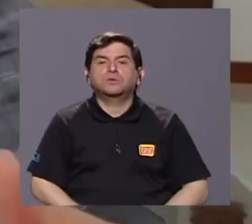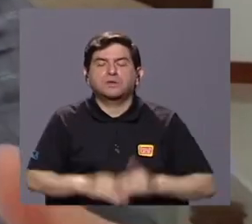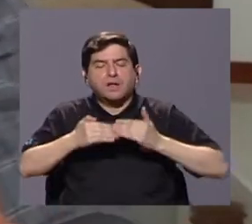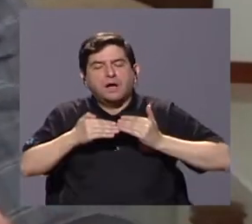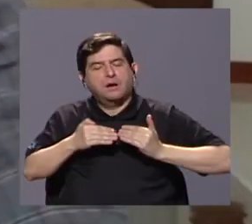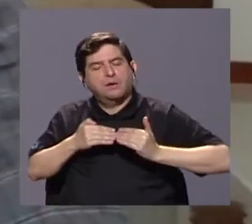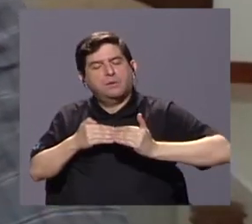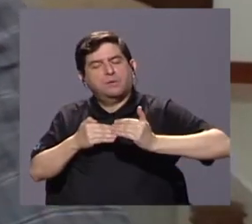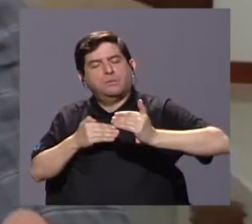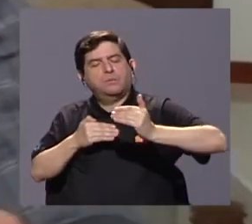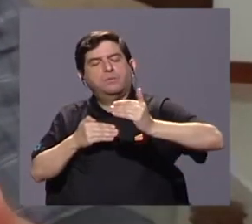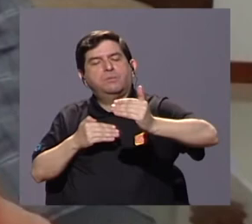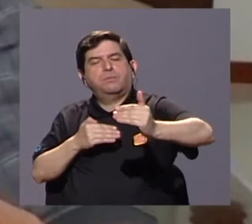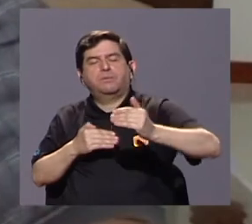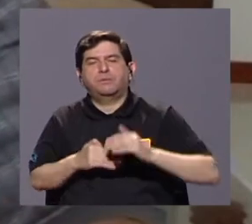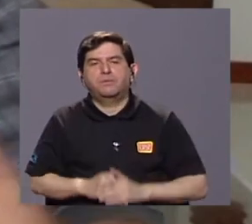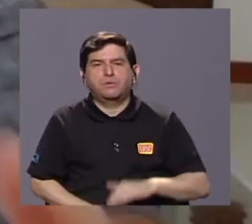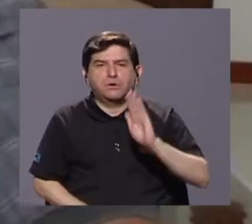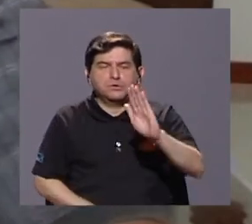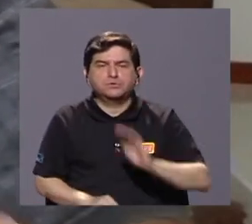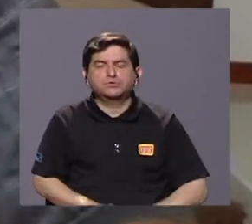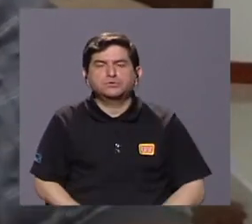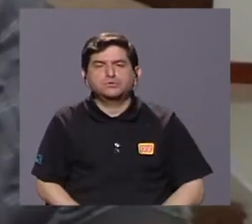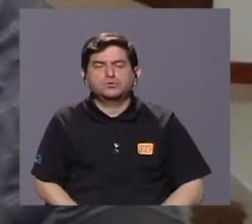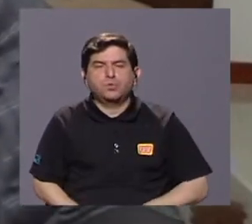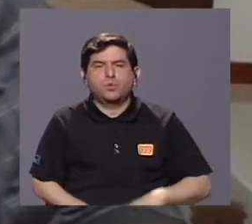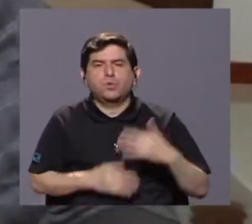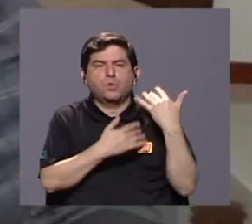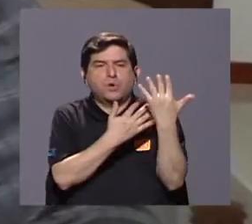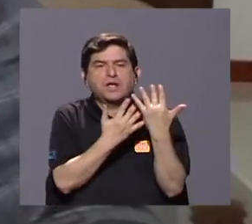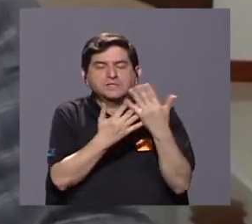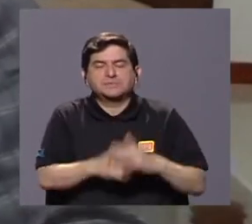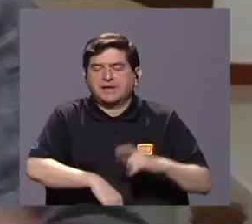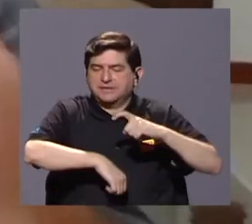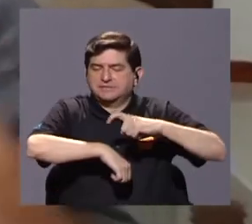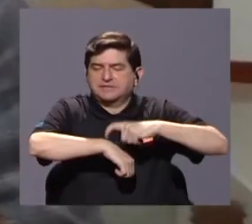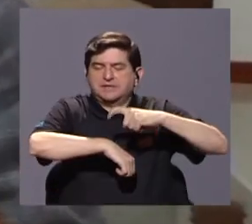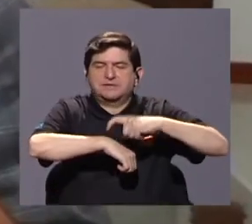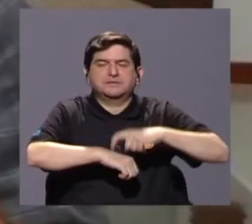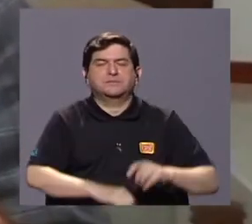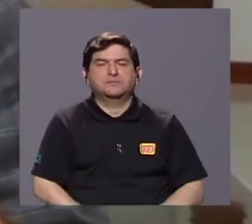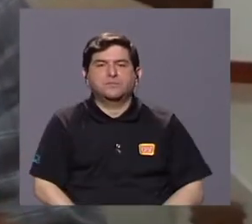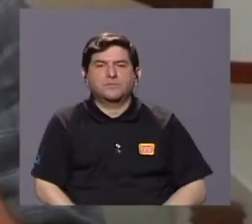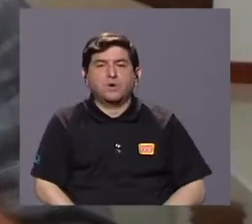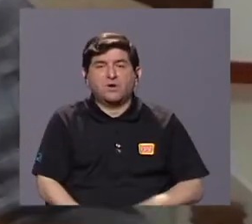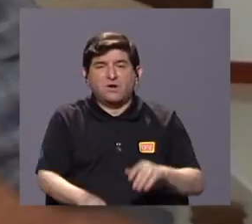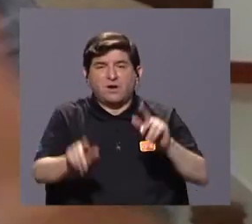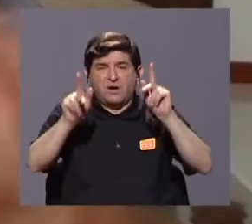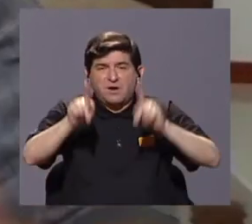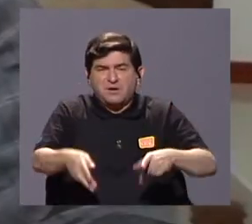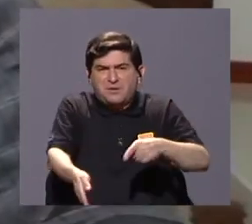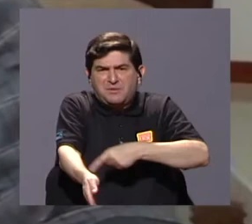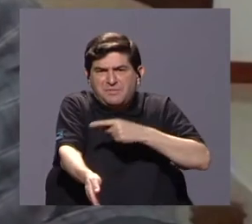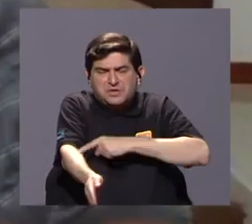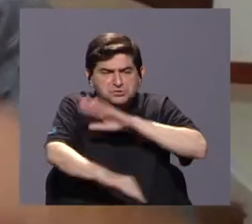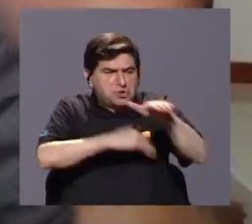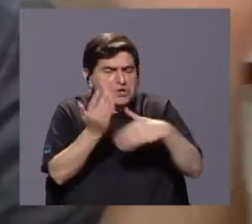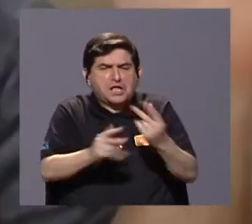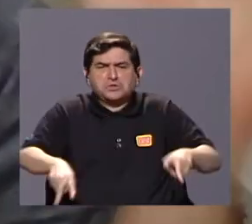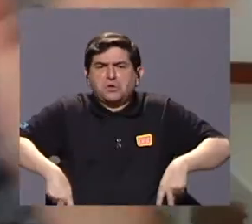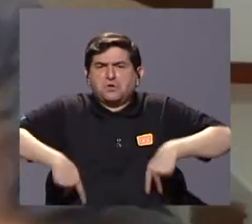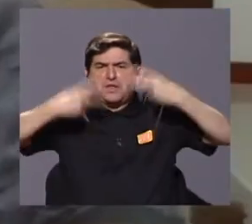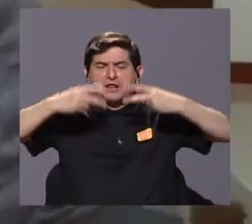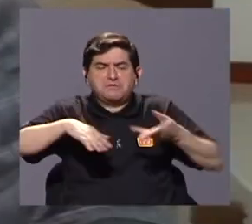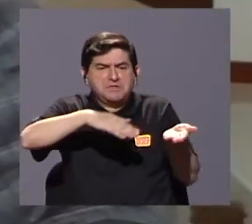extender su sobrevida, o sea, extender su tiempo. Un diabético puede ser diabético toda su vida y morir